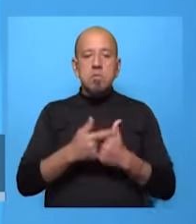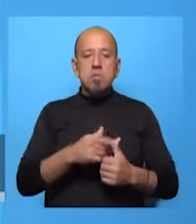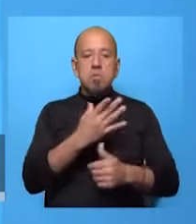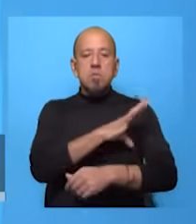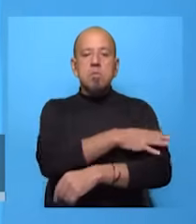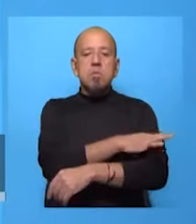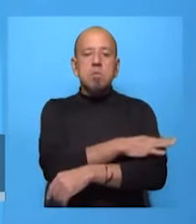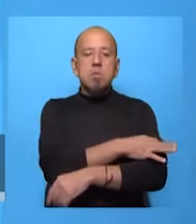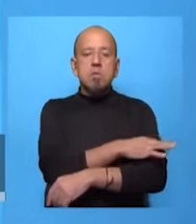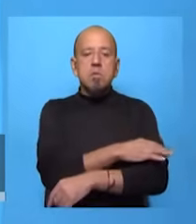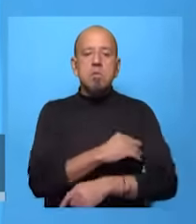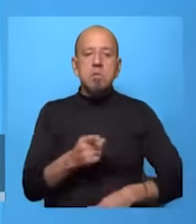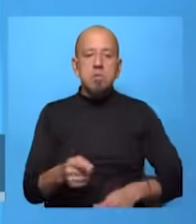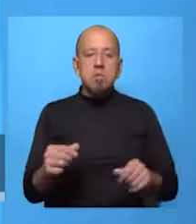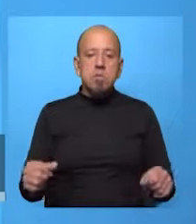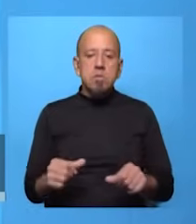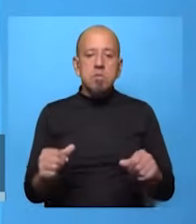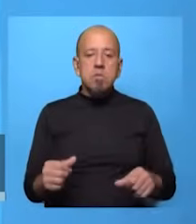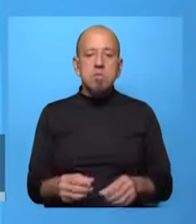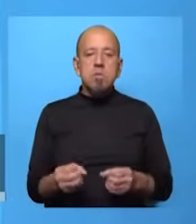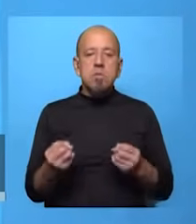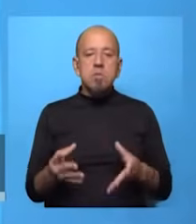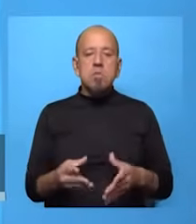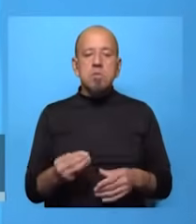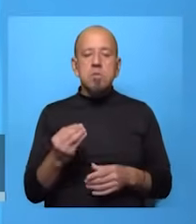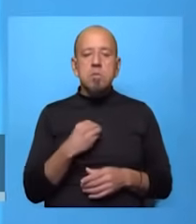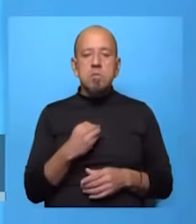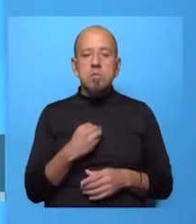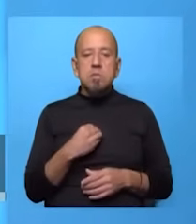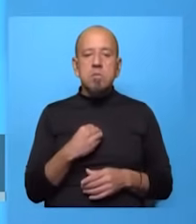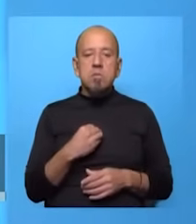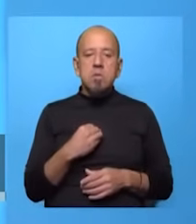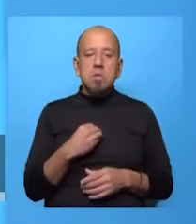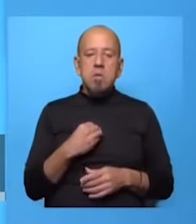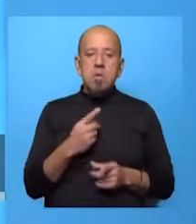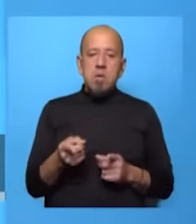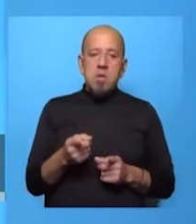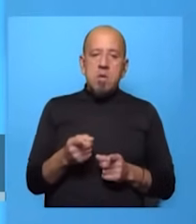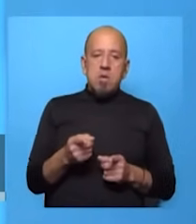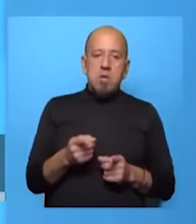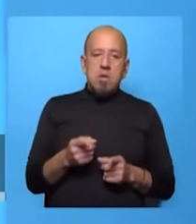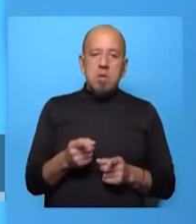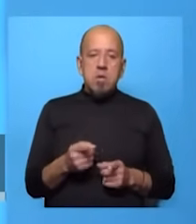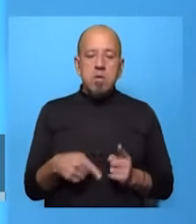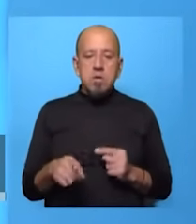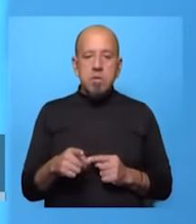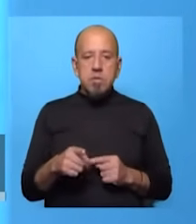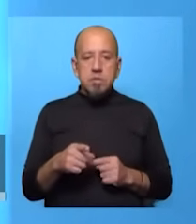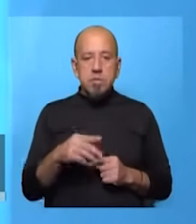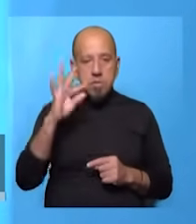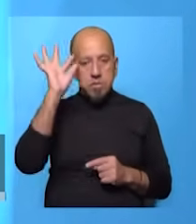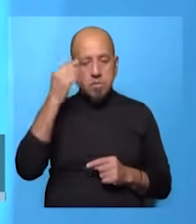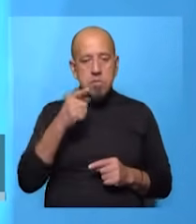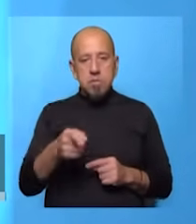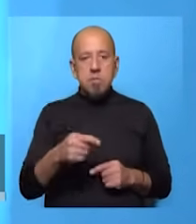ha generado porque la confianza surge de creerte y de que me demuestres lo que